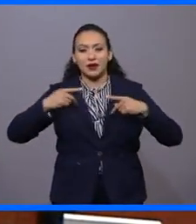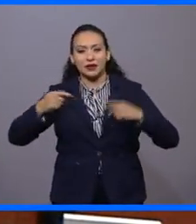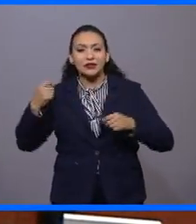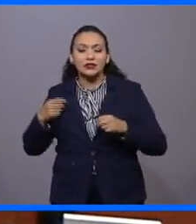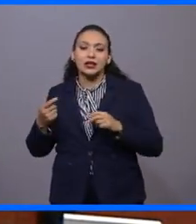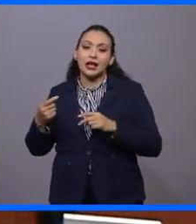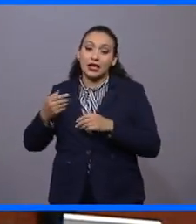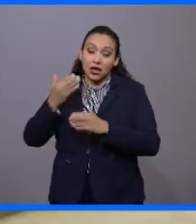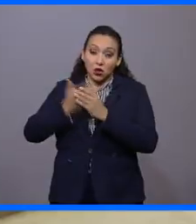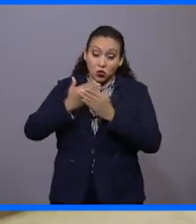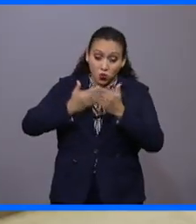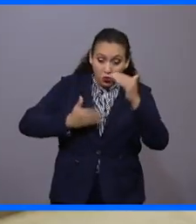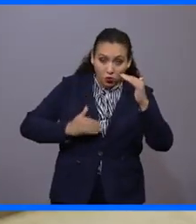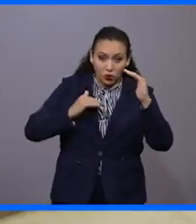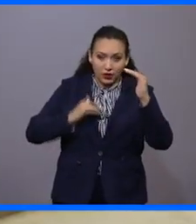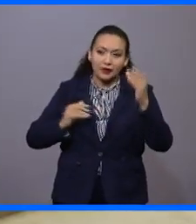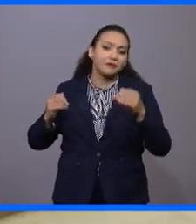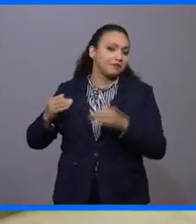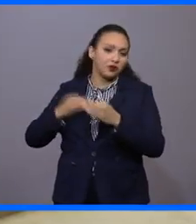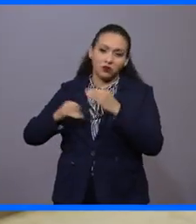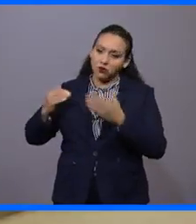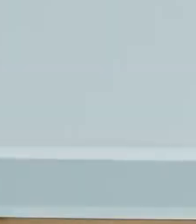se encuentren en curso.